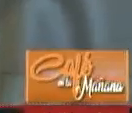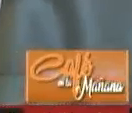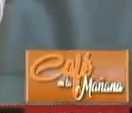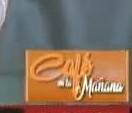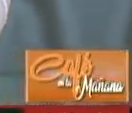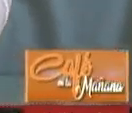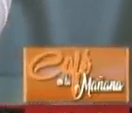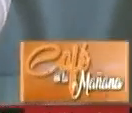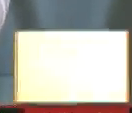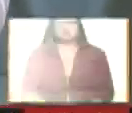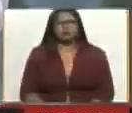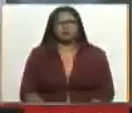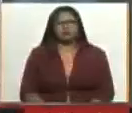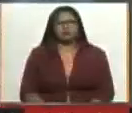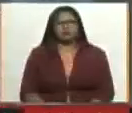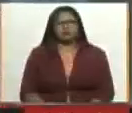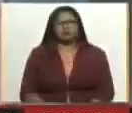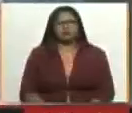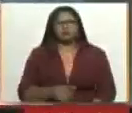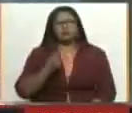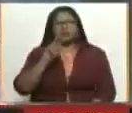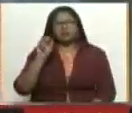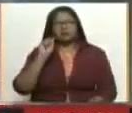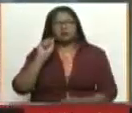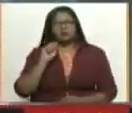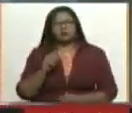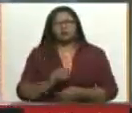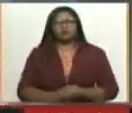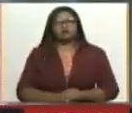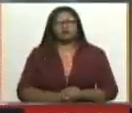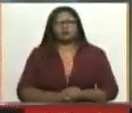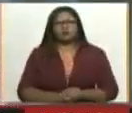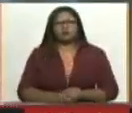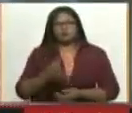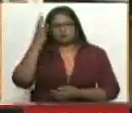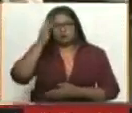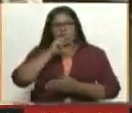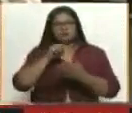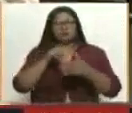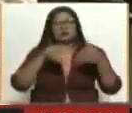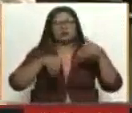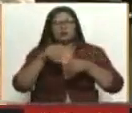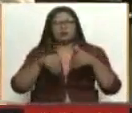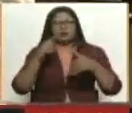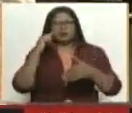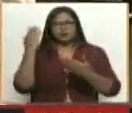hace 20 minutos. Nos trasladamos con nuestro compañero Roger Villegas al Consejo Nacional Electoral. Adelante, Roger, buenos días.